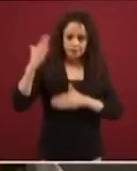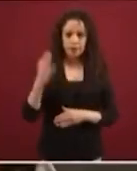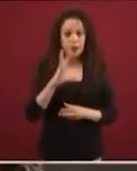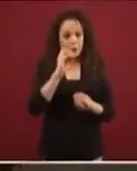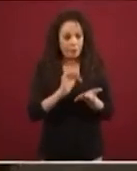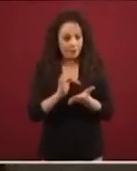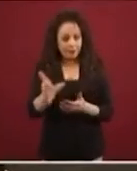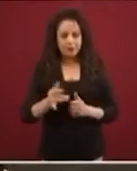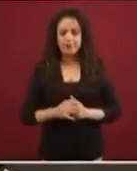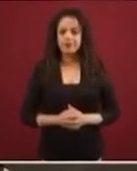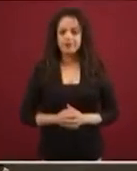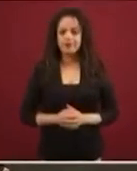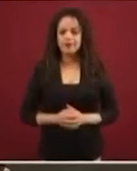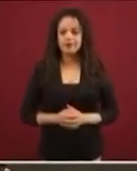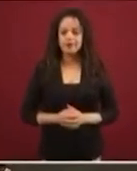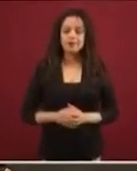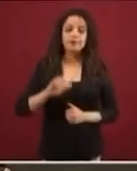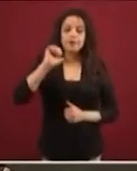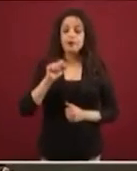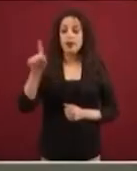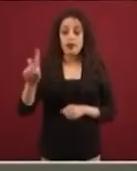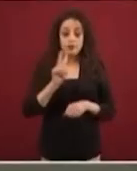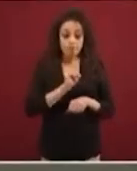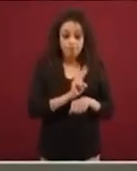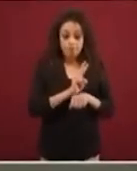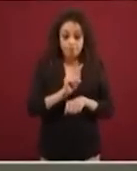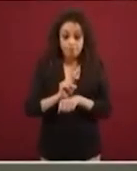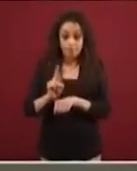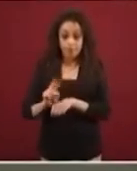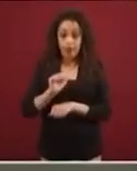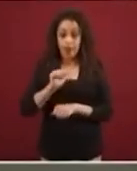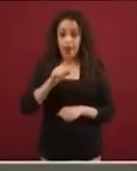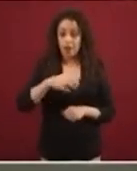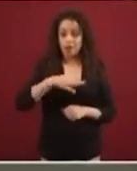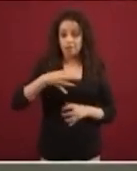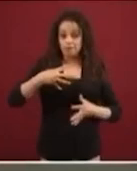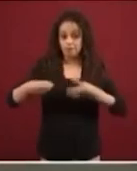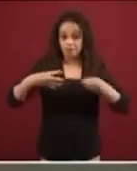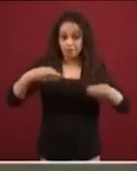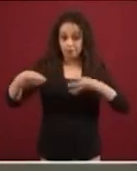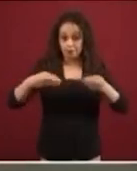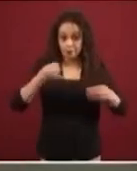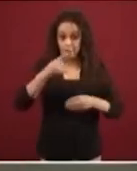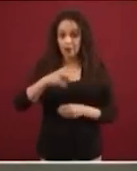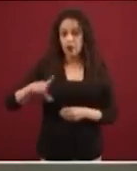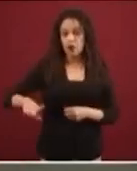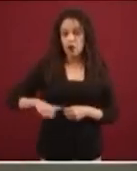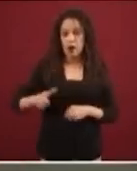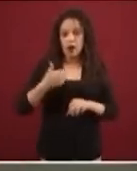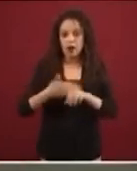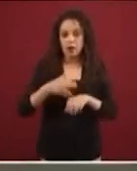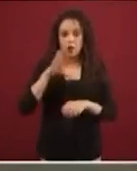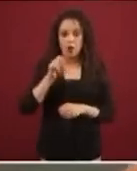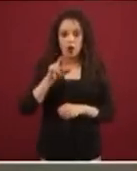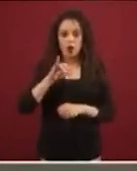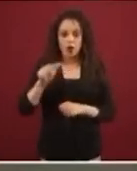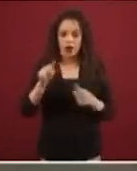La mecánica del Sistema Nacional de Vigilancia Epidemiológica y los señalamientos que hizo el gobernador Bonilla.